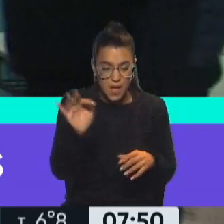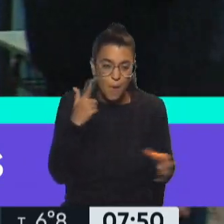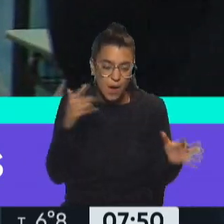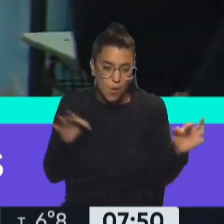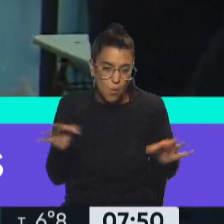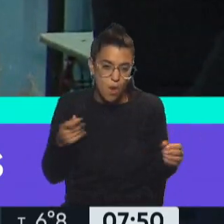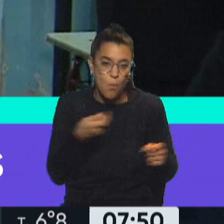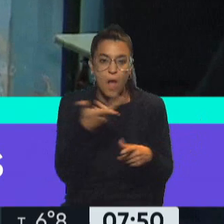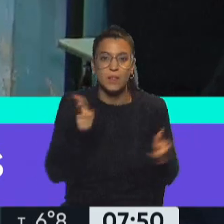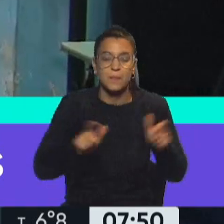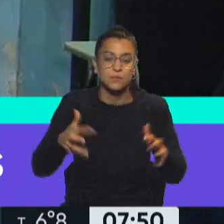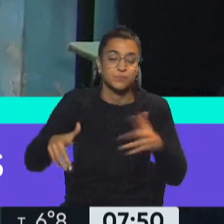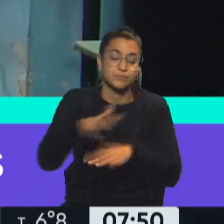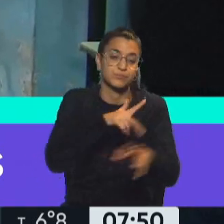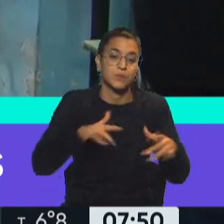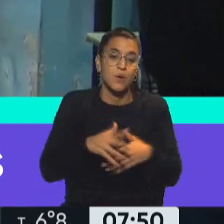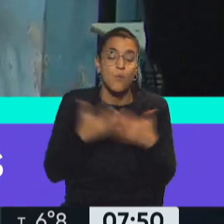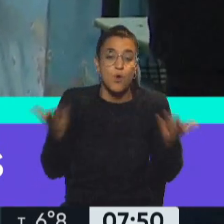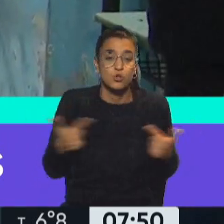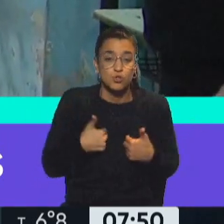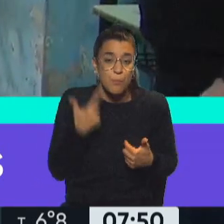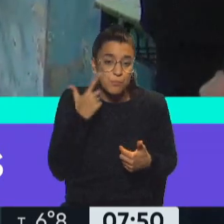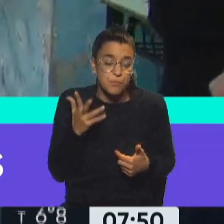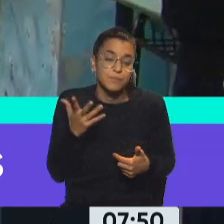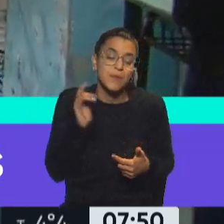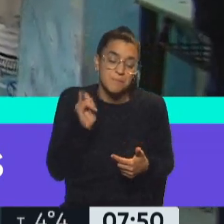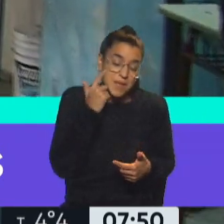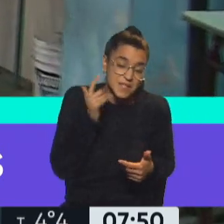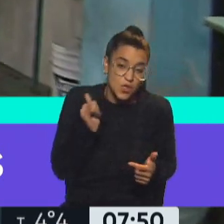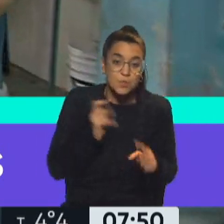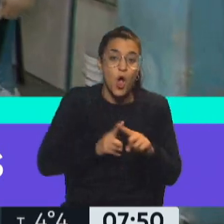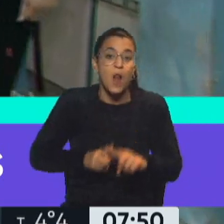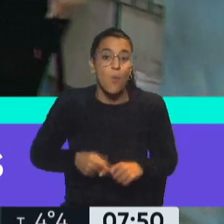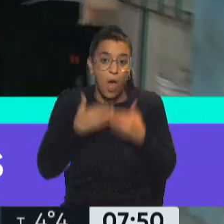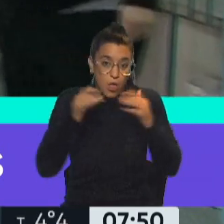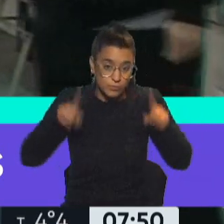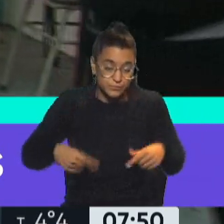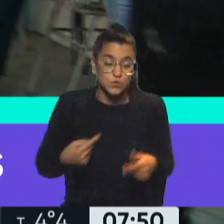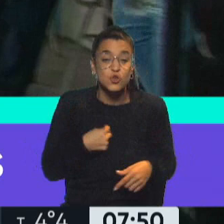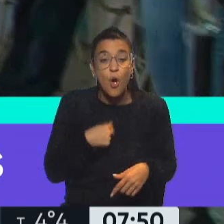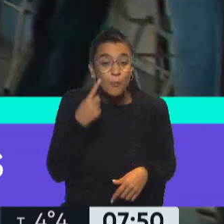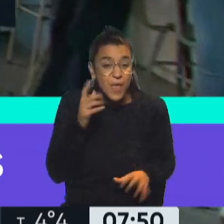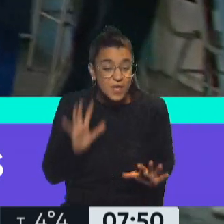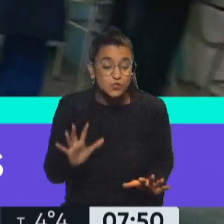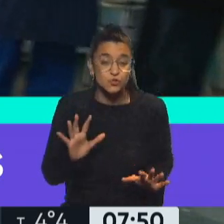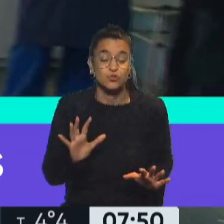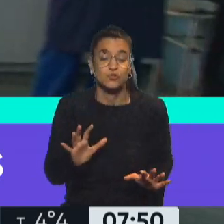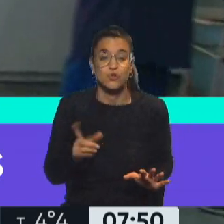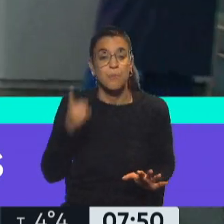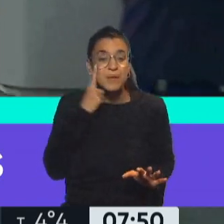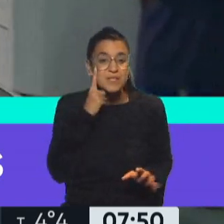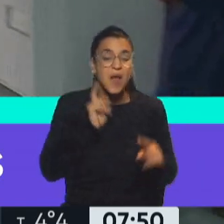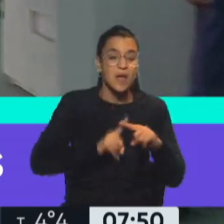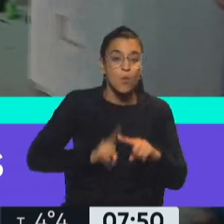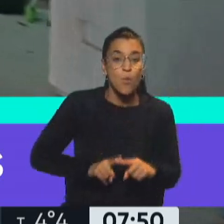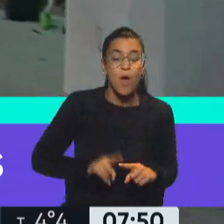eso? Bueno, yo creo que no. Pensado sí, calculado no se sabe. Yo pienso que la función de pensar y